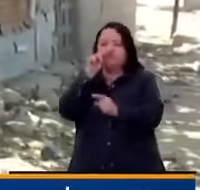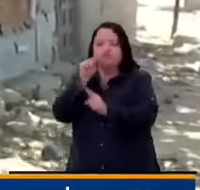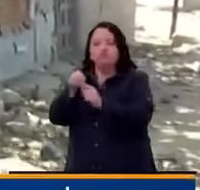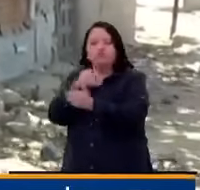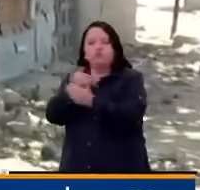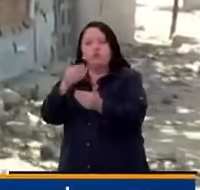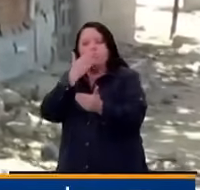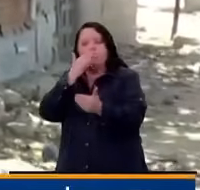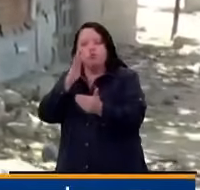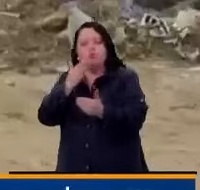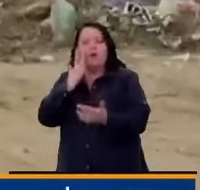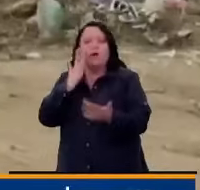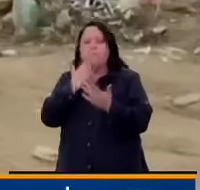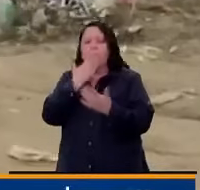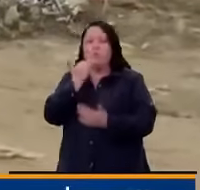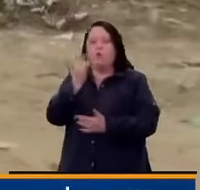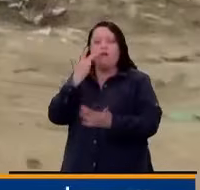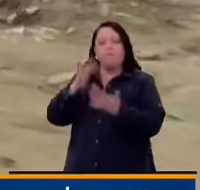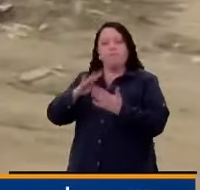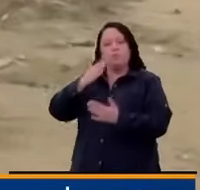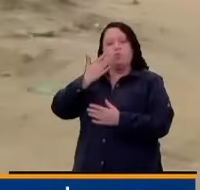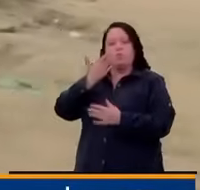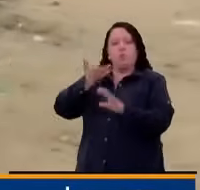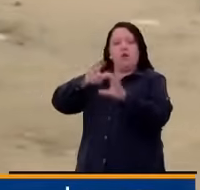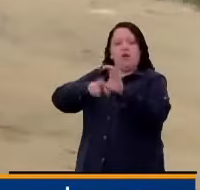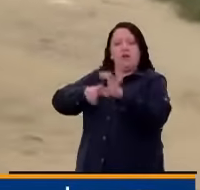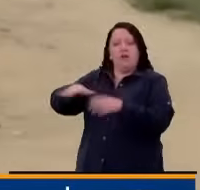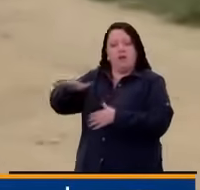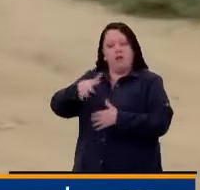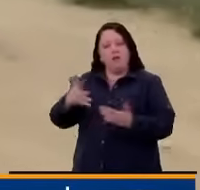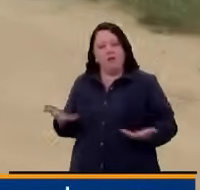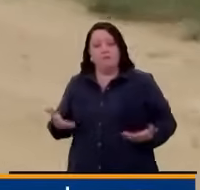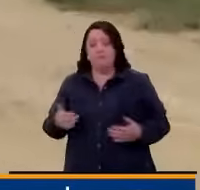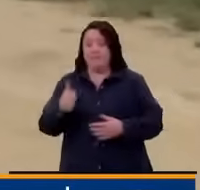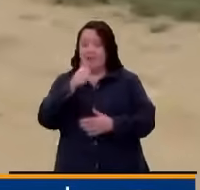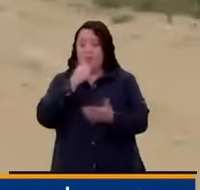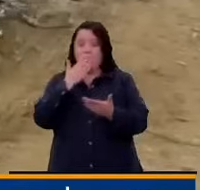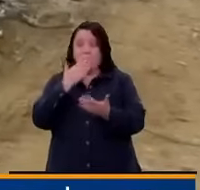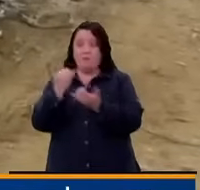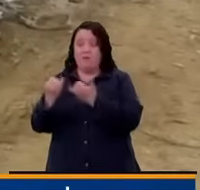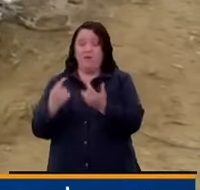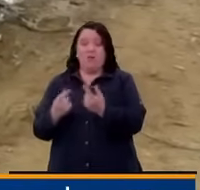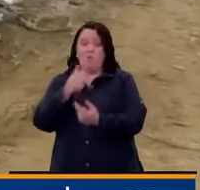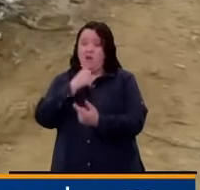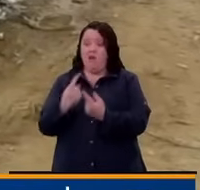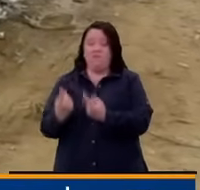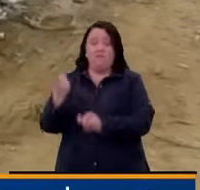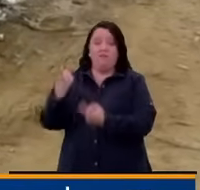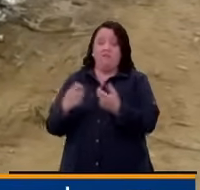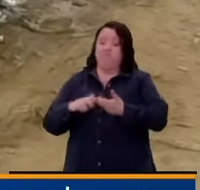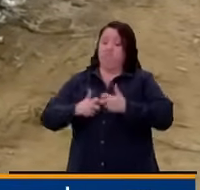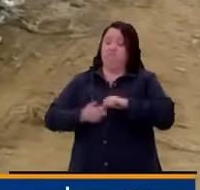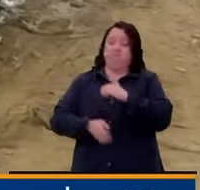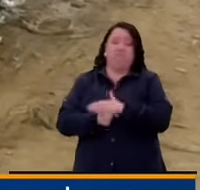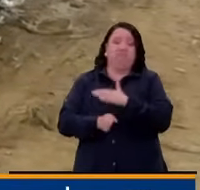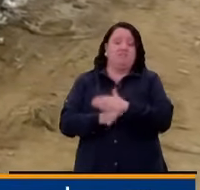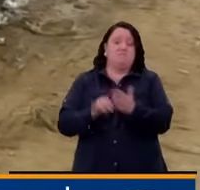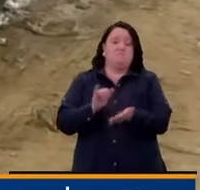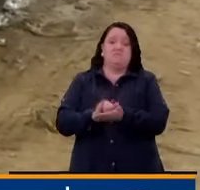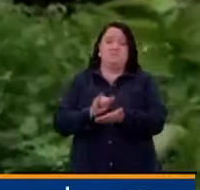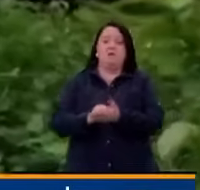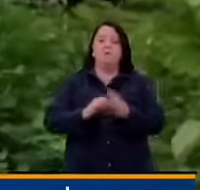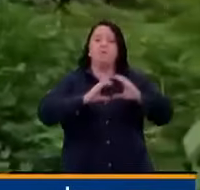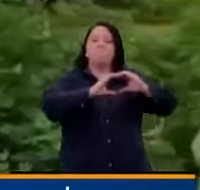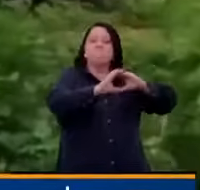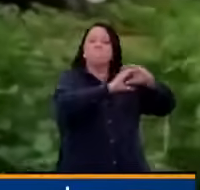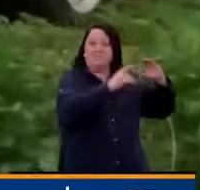indígenas guayú de La Guajira. La falta de agua al interior de las comunidades indígenas sigue siendo la problemática. Entre tanto, los carrotanques del